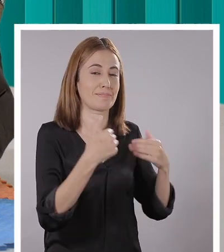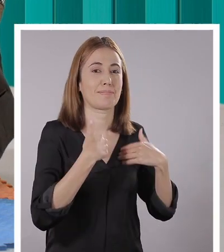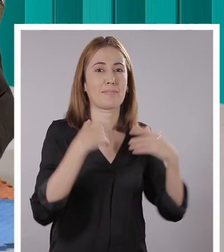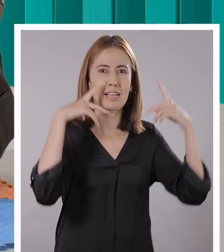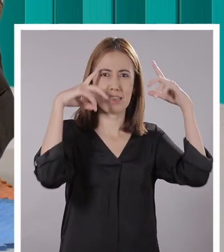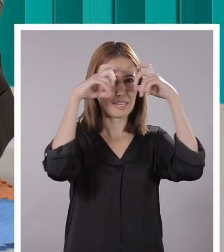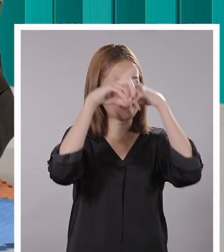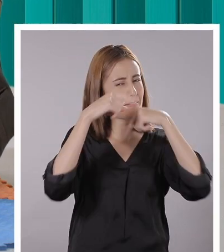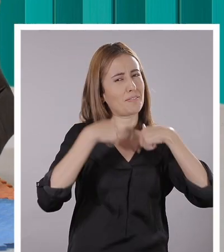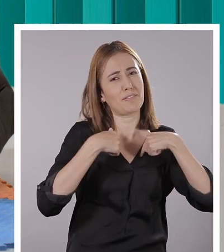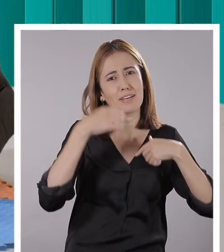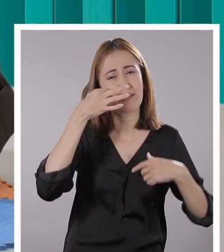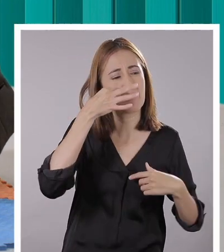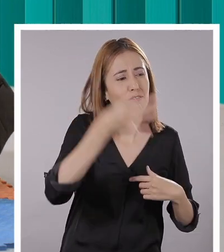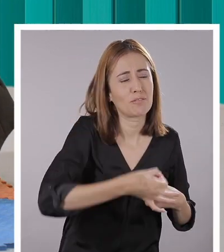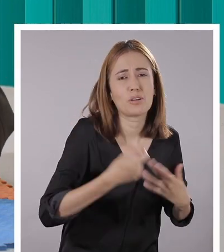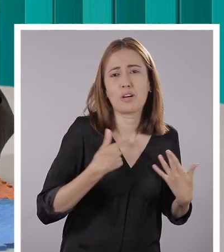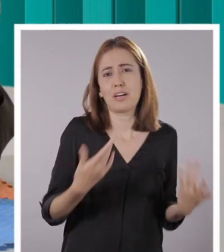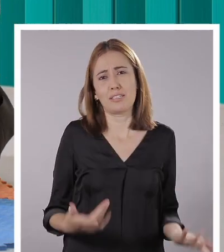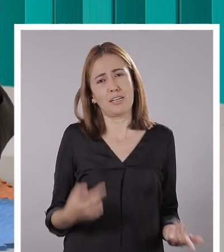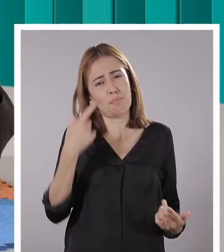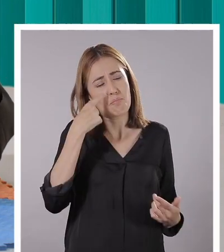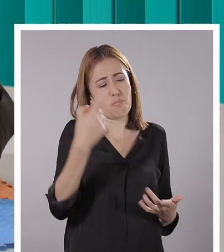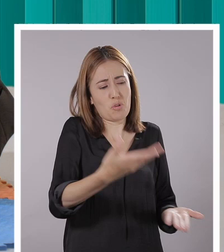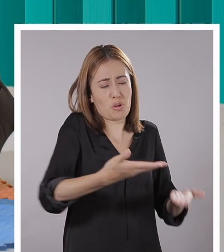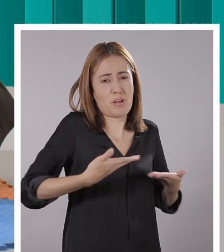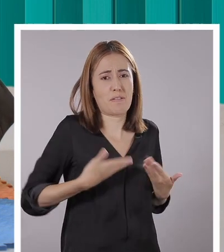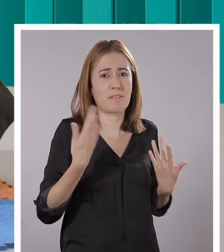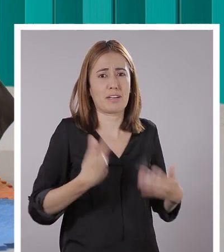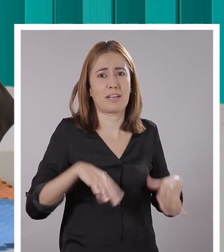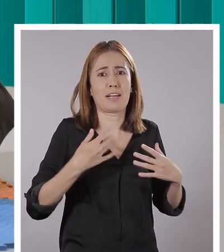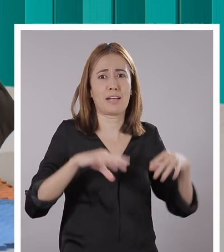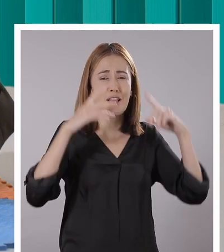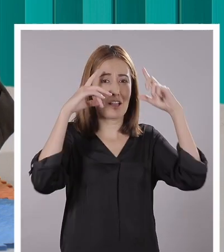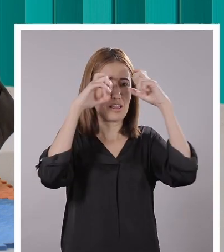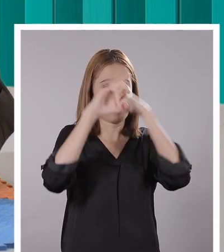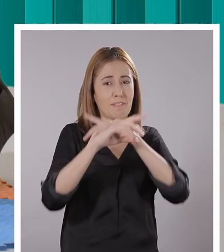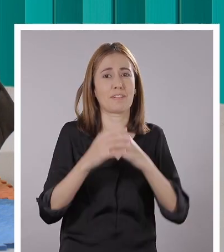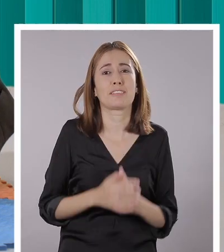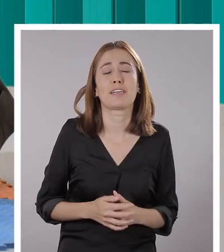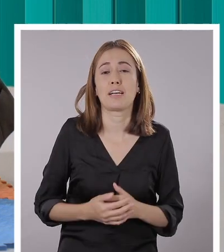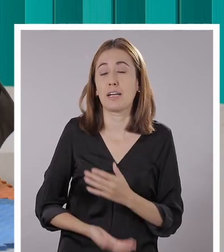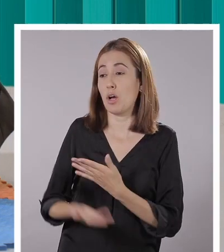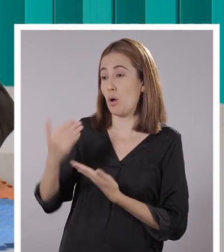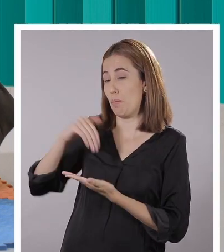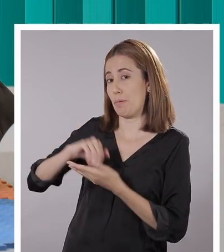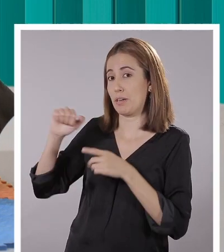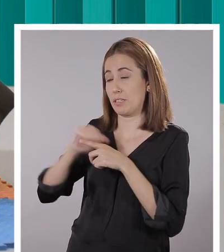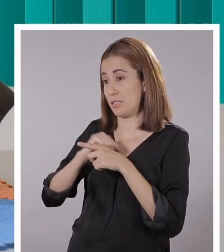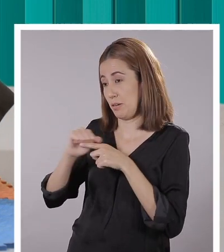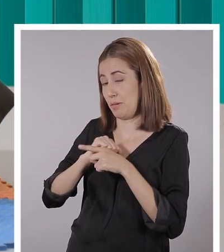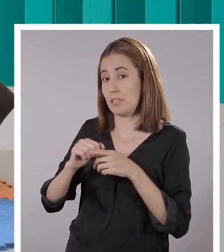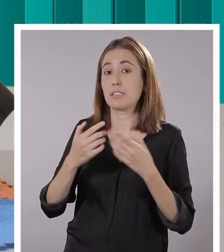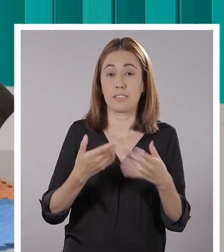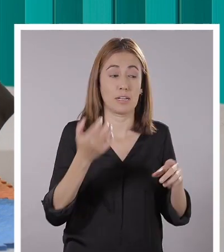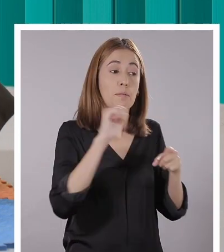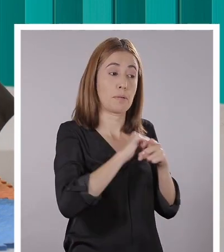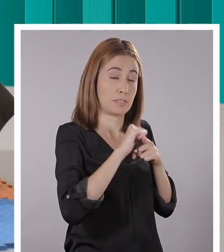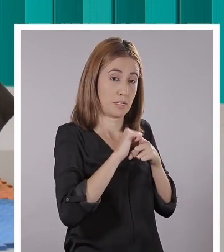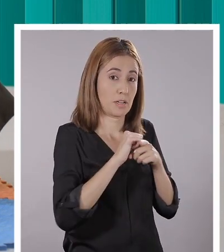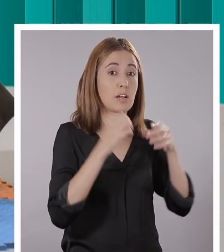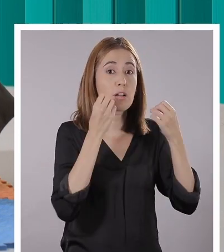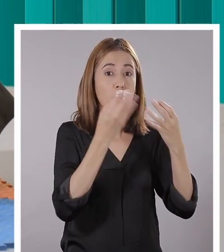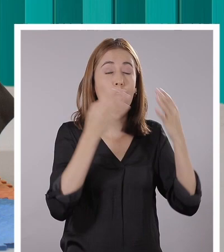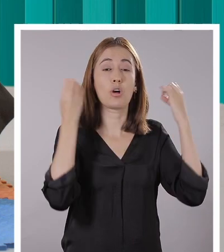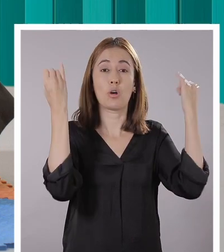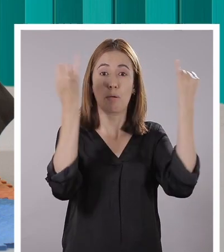Me pusiste muy difícil la prueba, Pancho. Ese patrón está muy complicado. Pero vamos a seguir practicando, ¿verdad? Sí, yo voy a